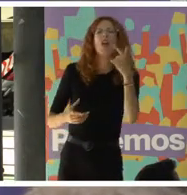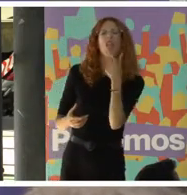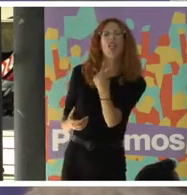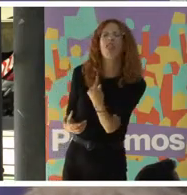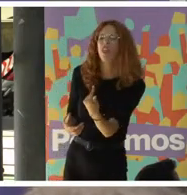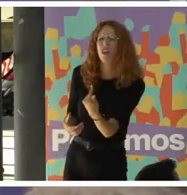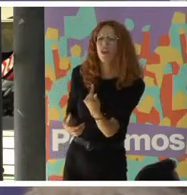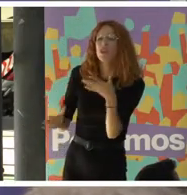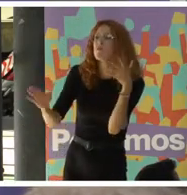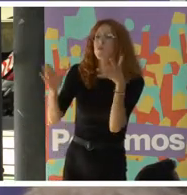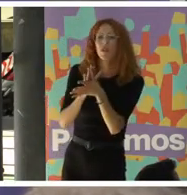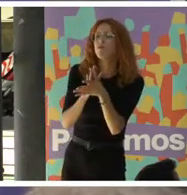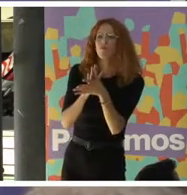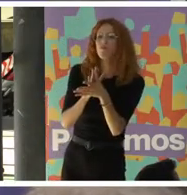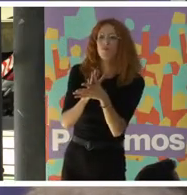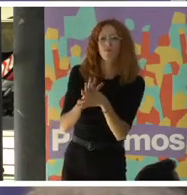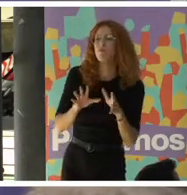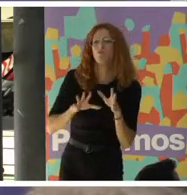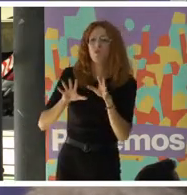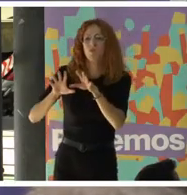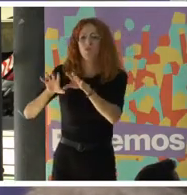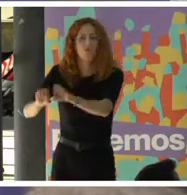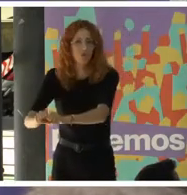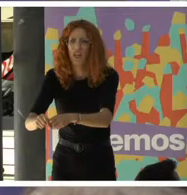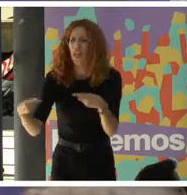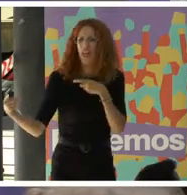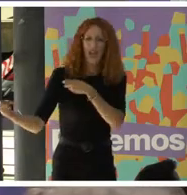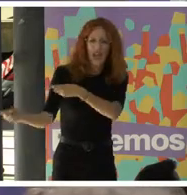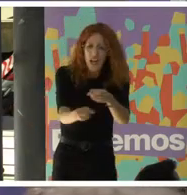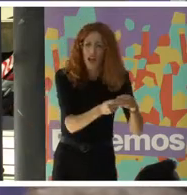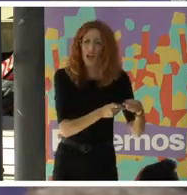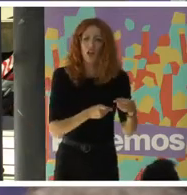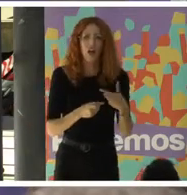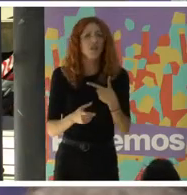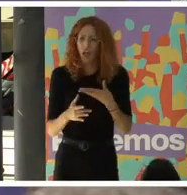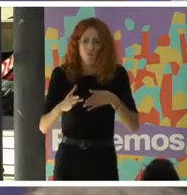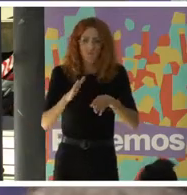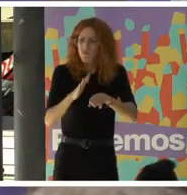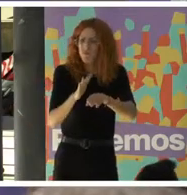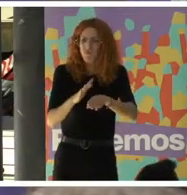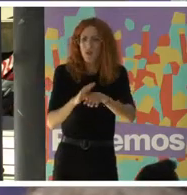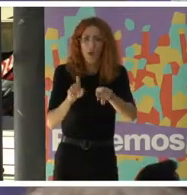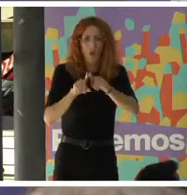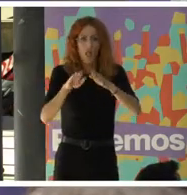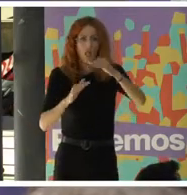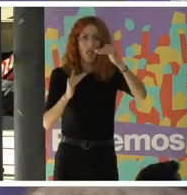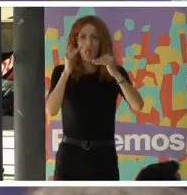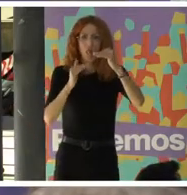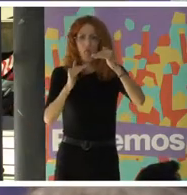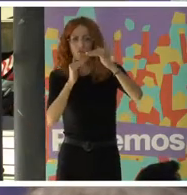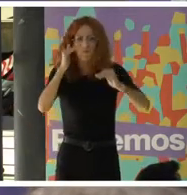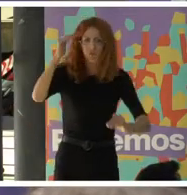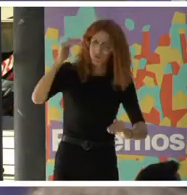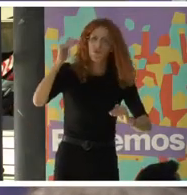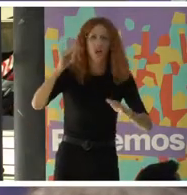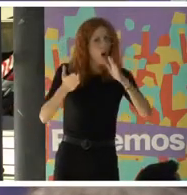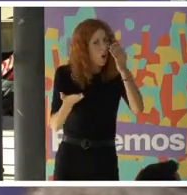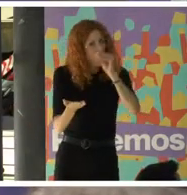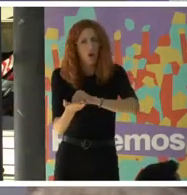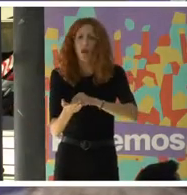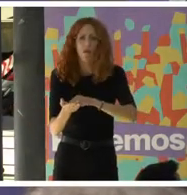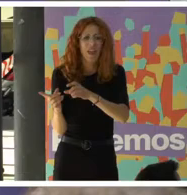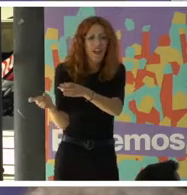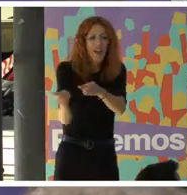diciendo es escalada bélica, es guerra, es que vamos a seguir profundizando la desigualdad, es que la guerra va a ser la